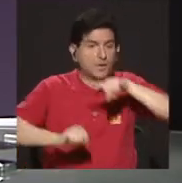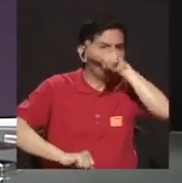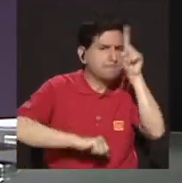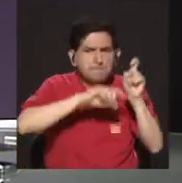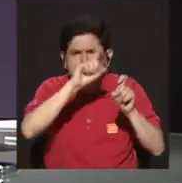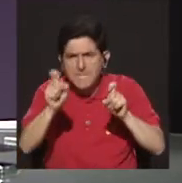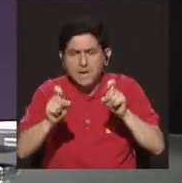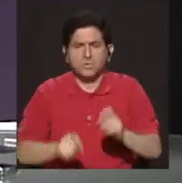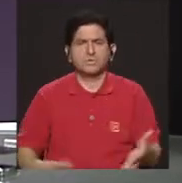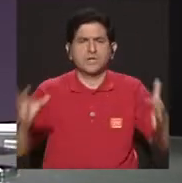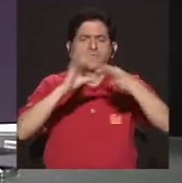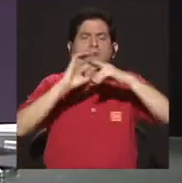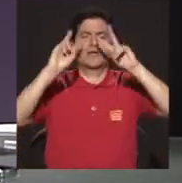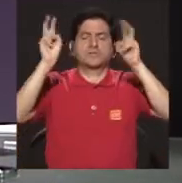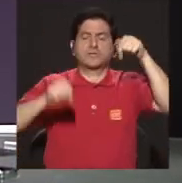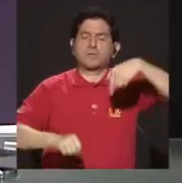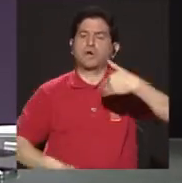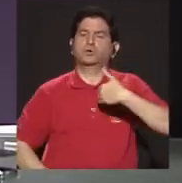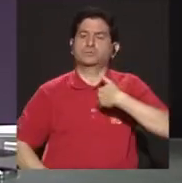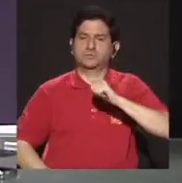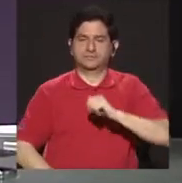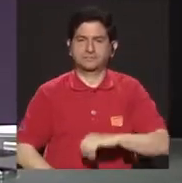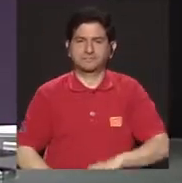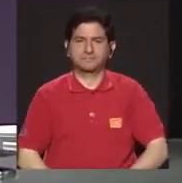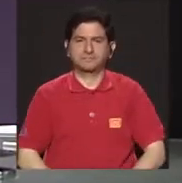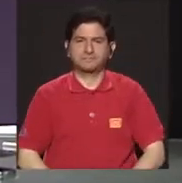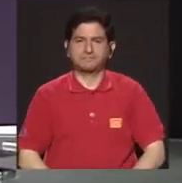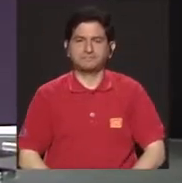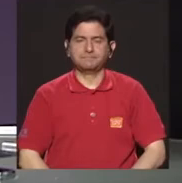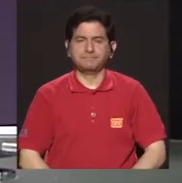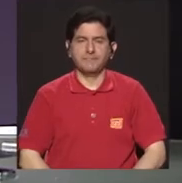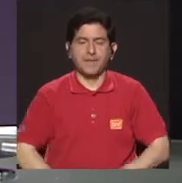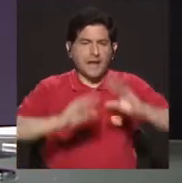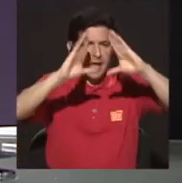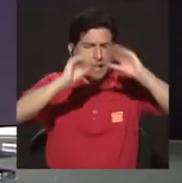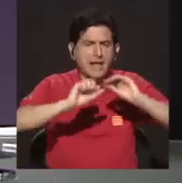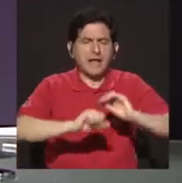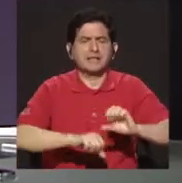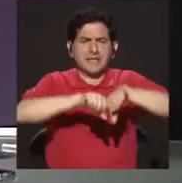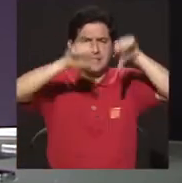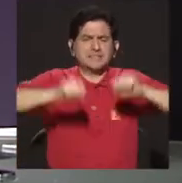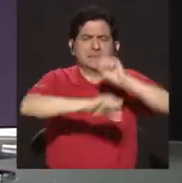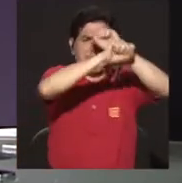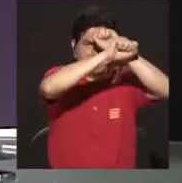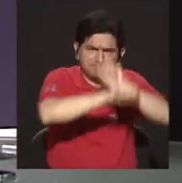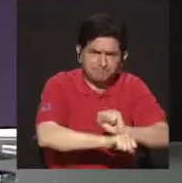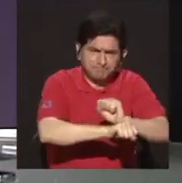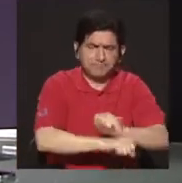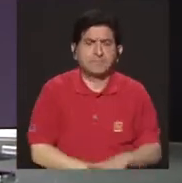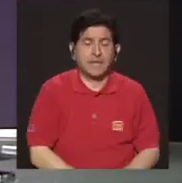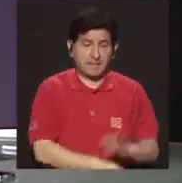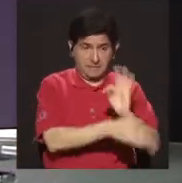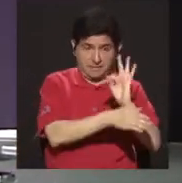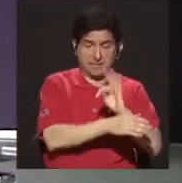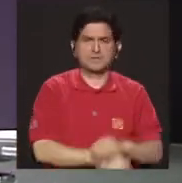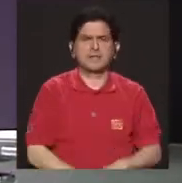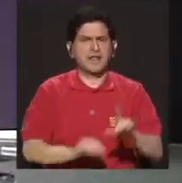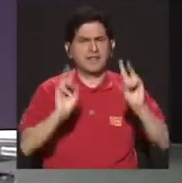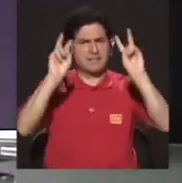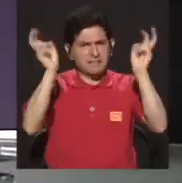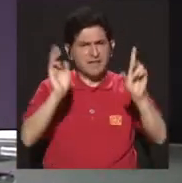sobre el tema de hoy el 'apagón analógico' es un tema de derechos